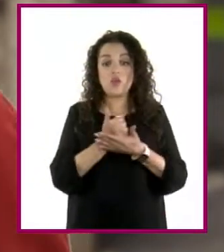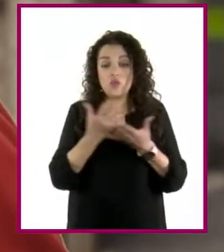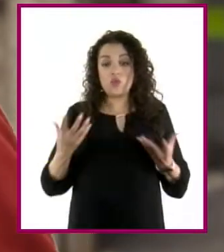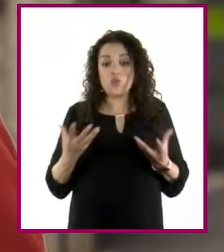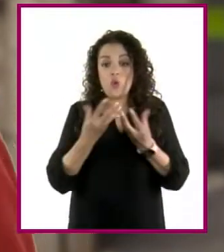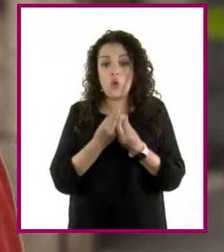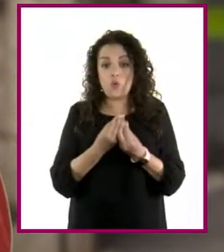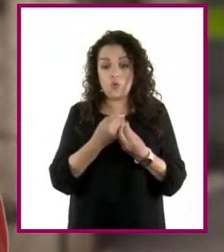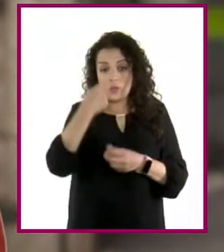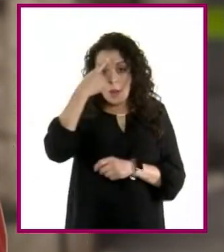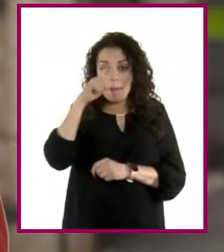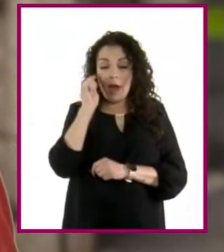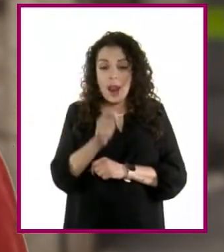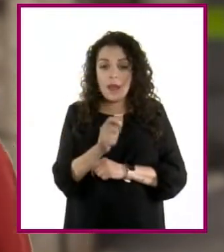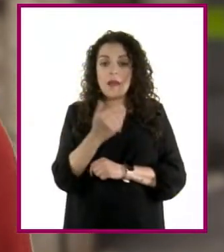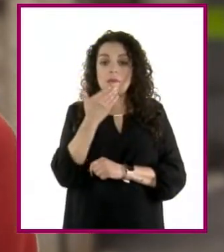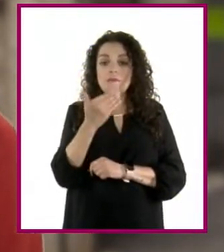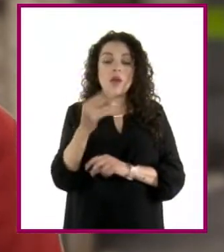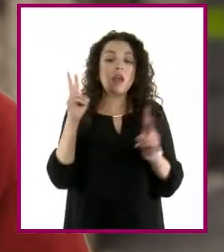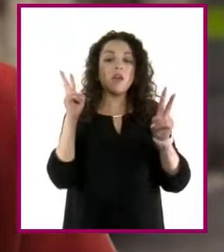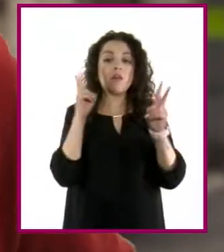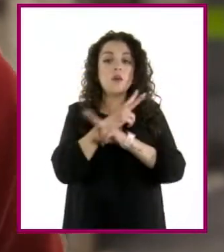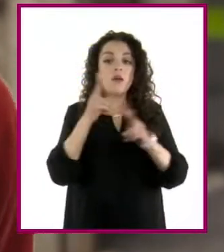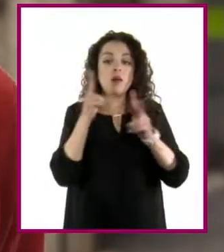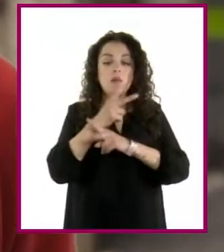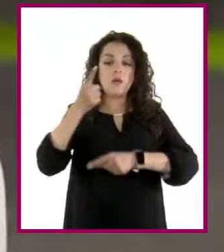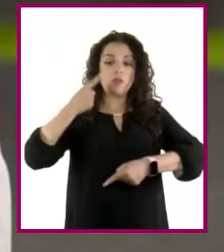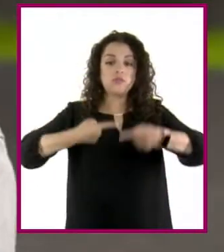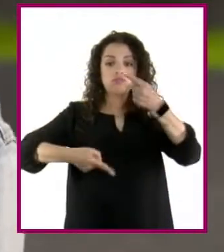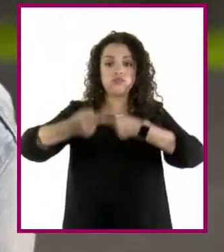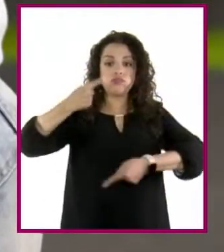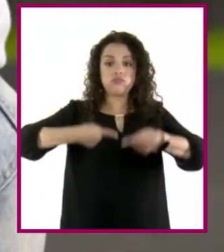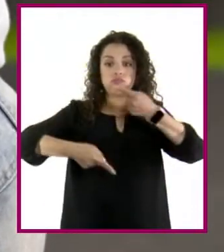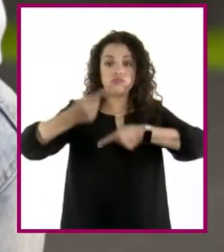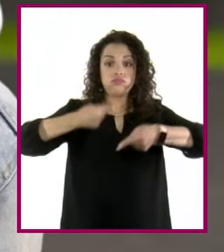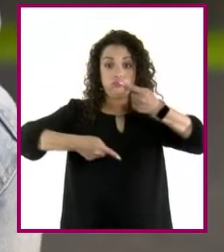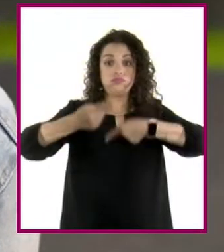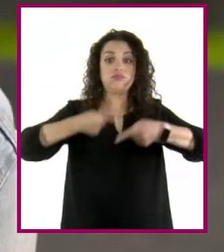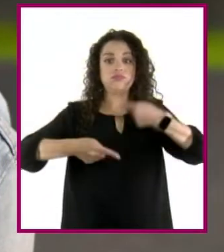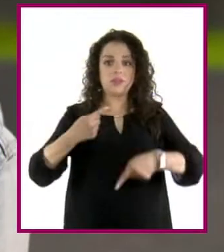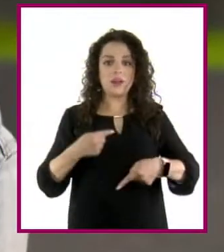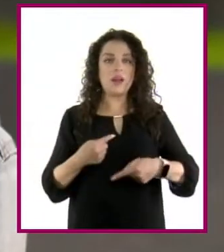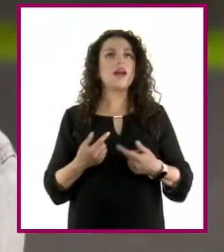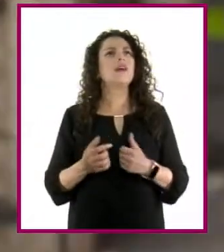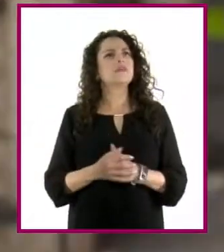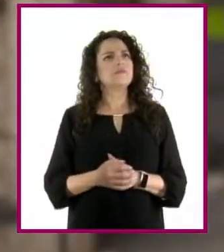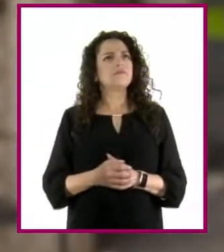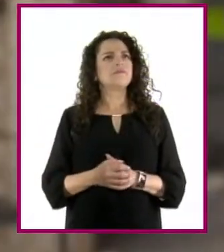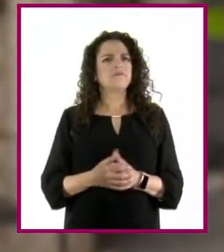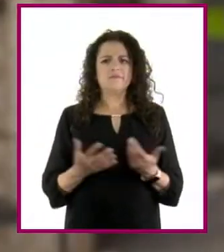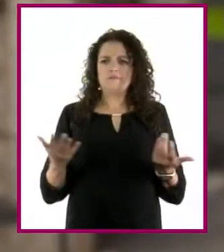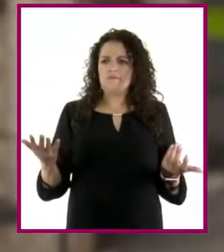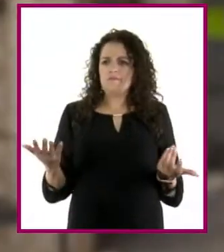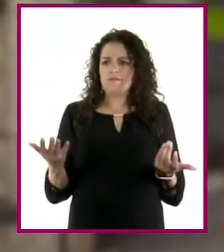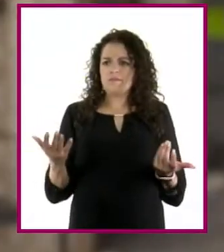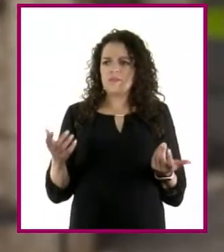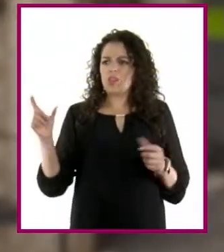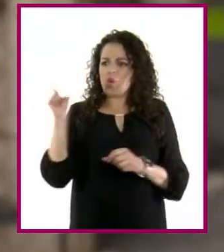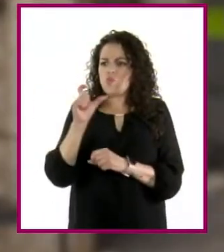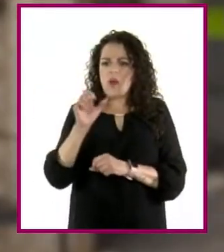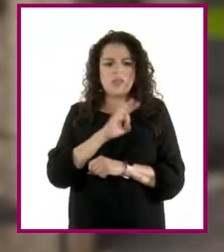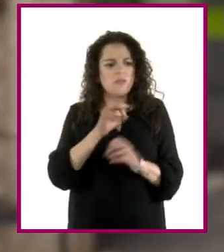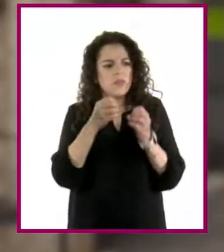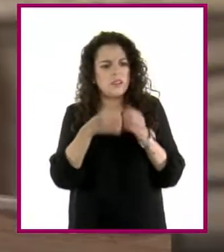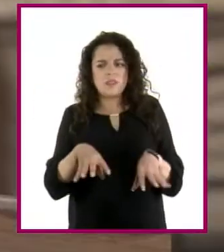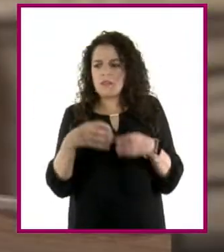conjunto, a la distribución del oxígeno por el cuerpo. ¿Y en qué momento se pervierte todo? Todo comienza con un estado